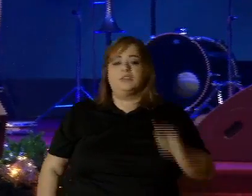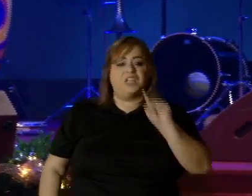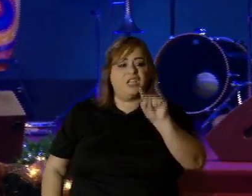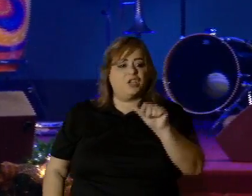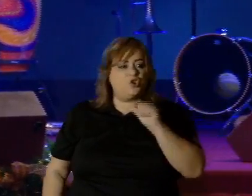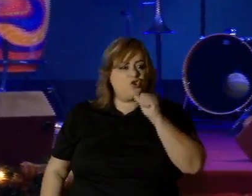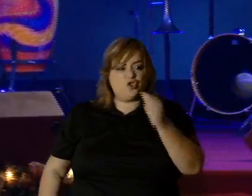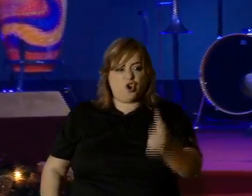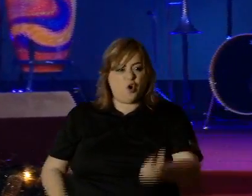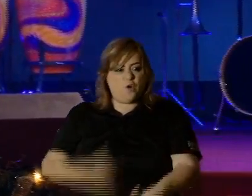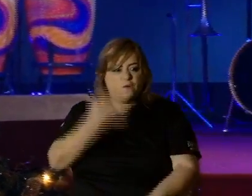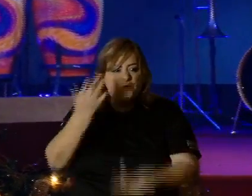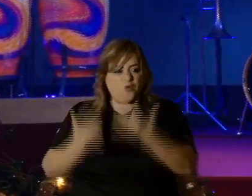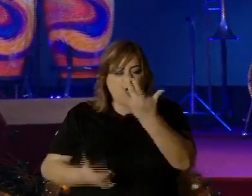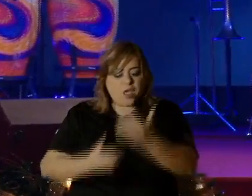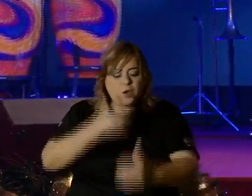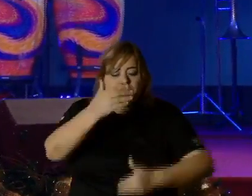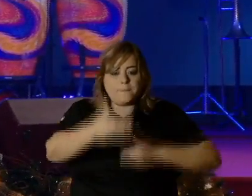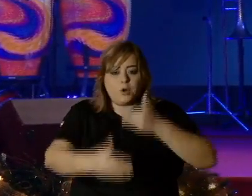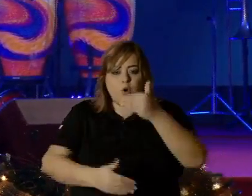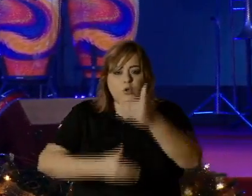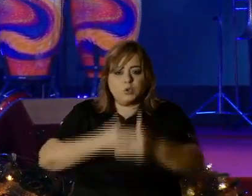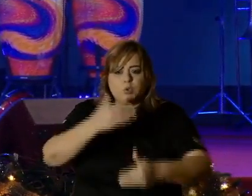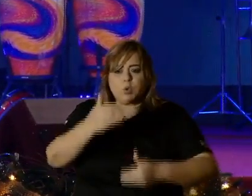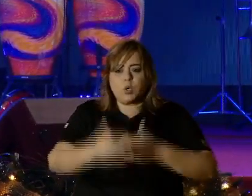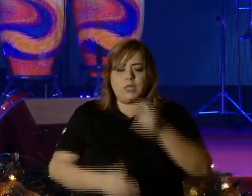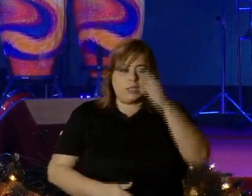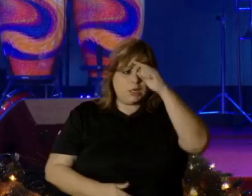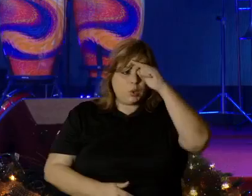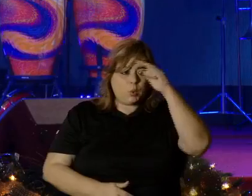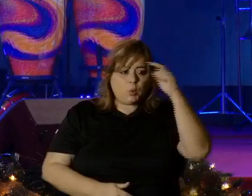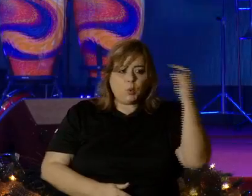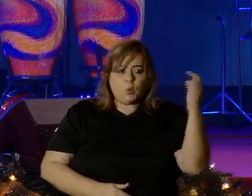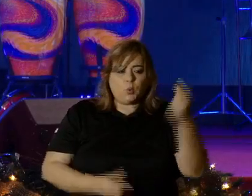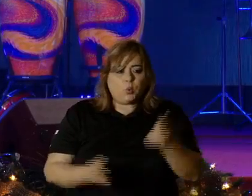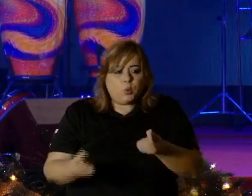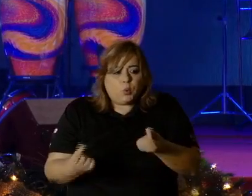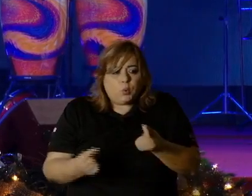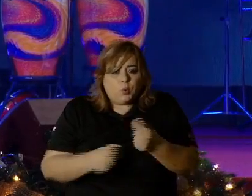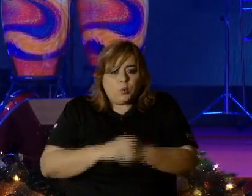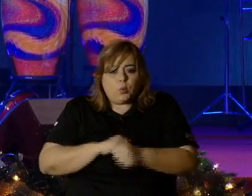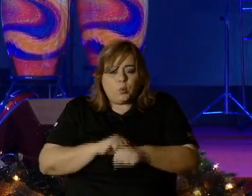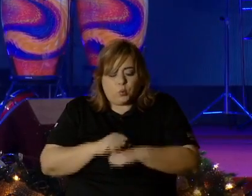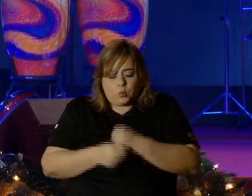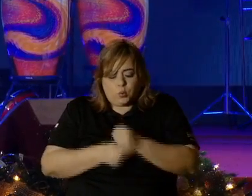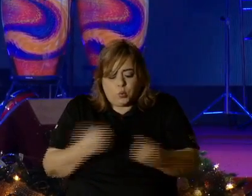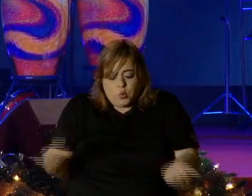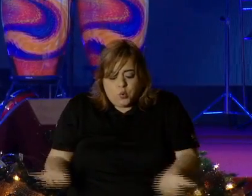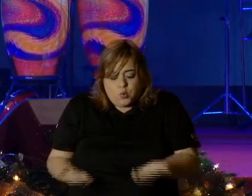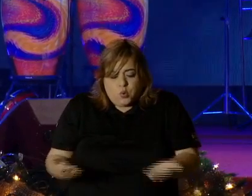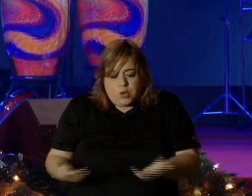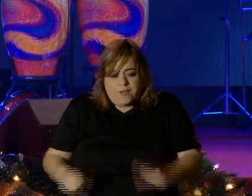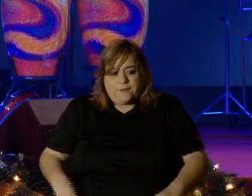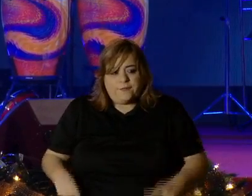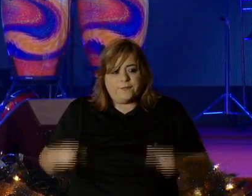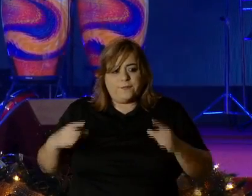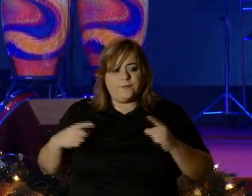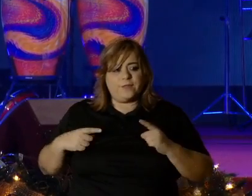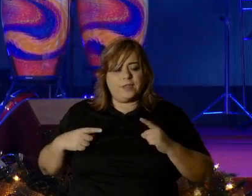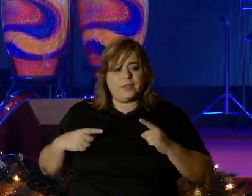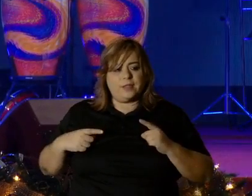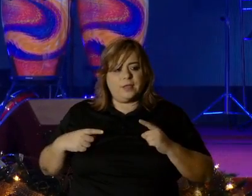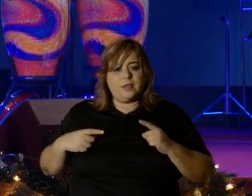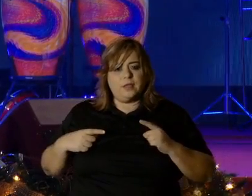que pasar el proceso. Que no hay desierto, que no hay crisis. En este caminar tendremos